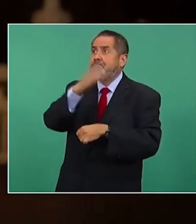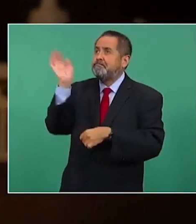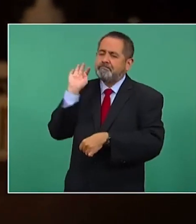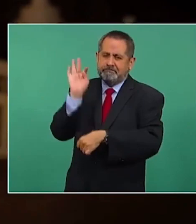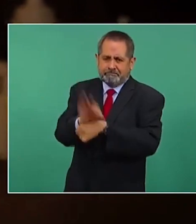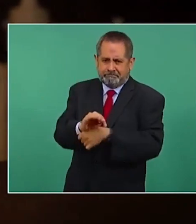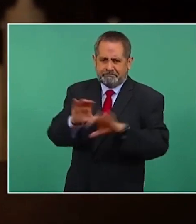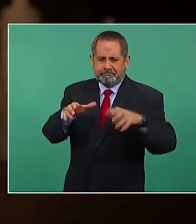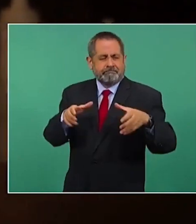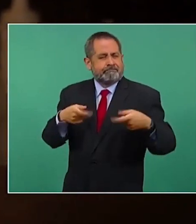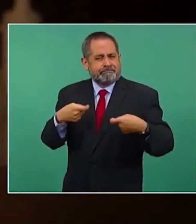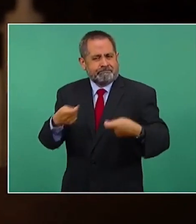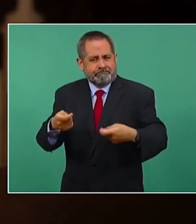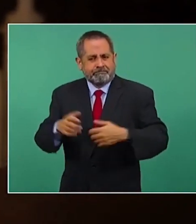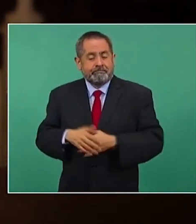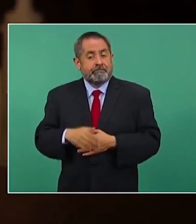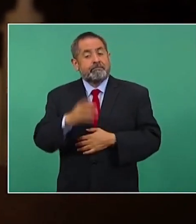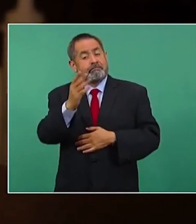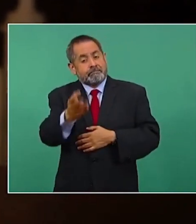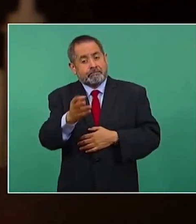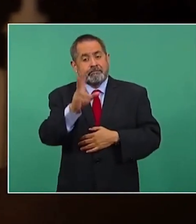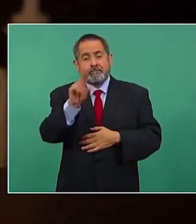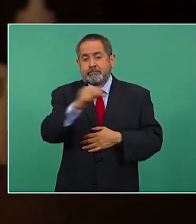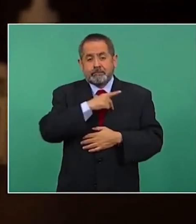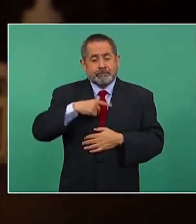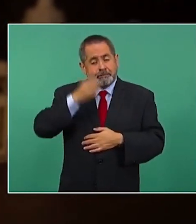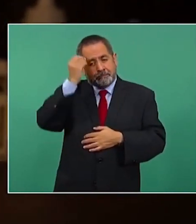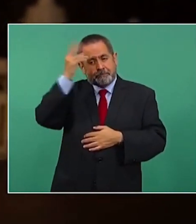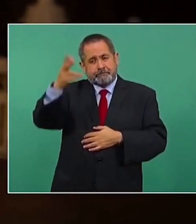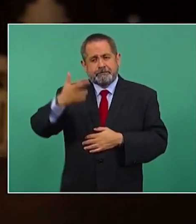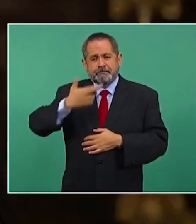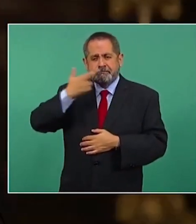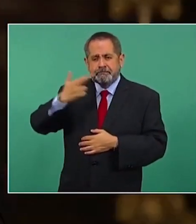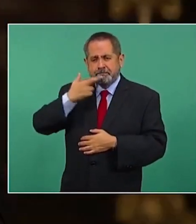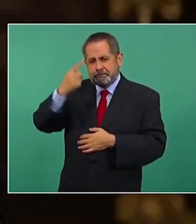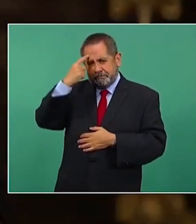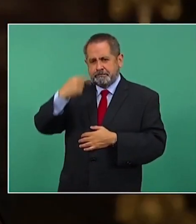y se usó la fuerza para